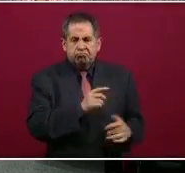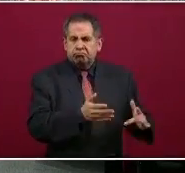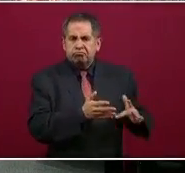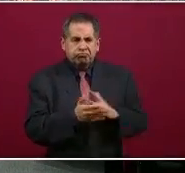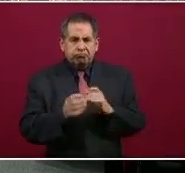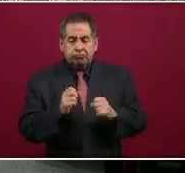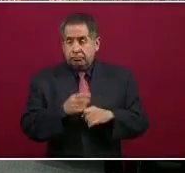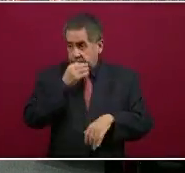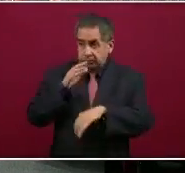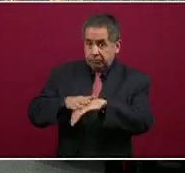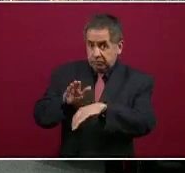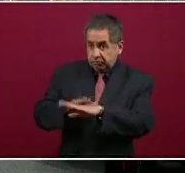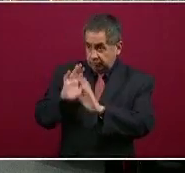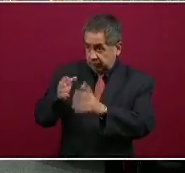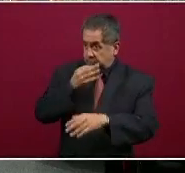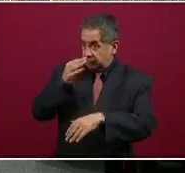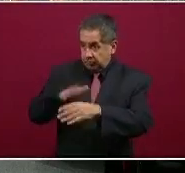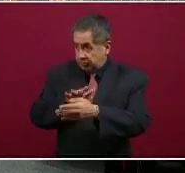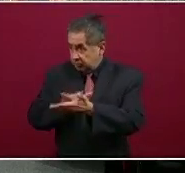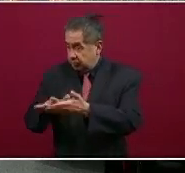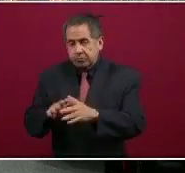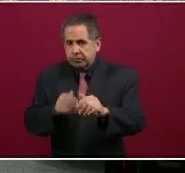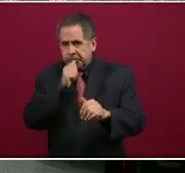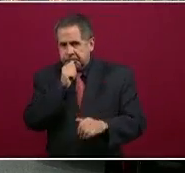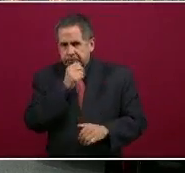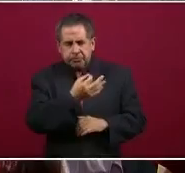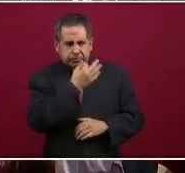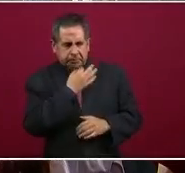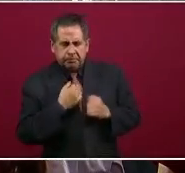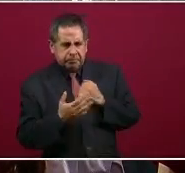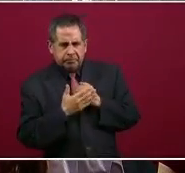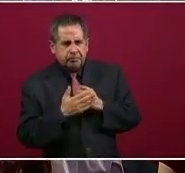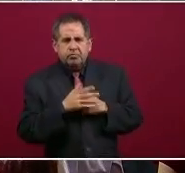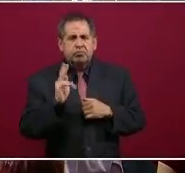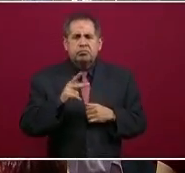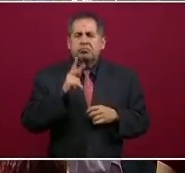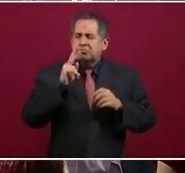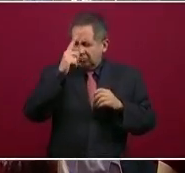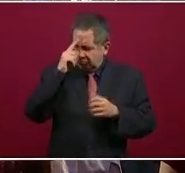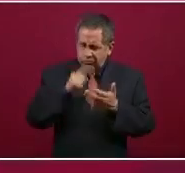manifestado? No, pero estoy seguro de que va a haber